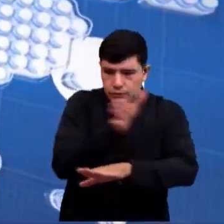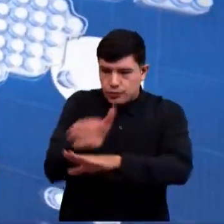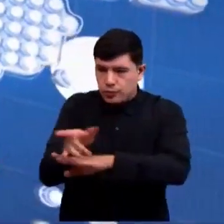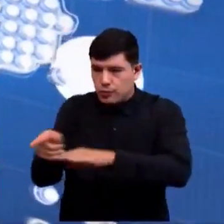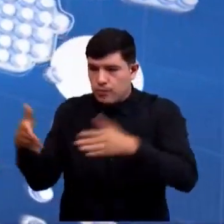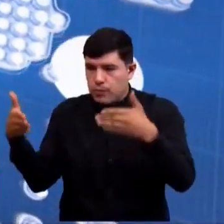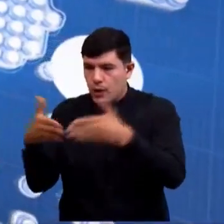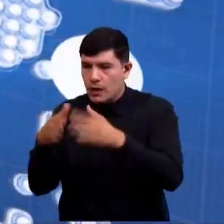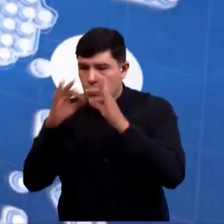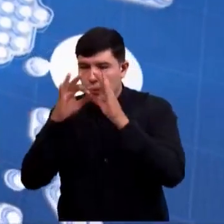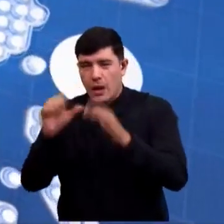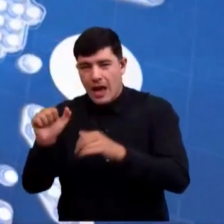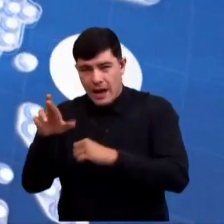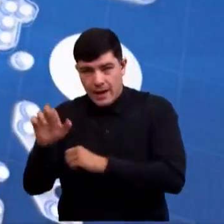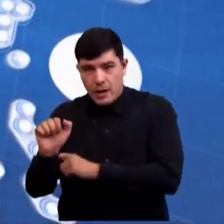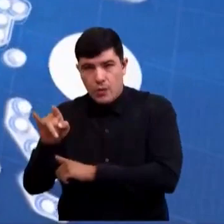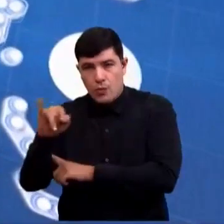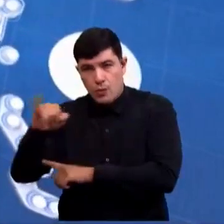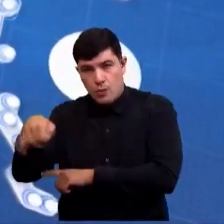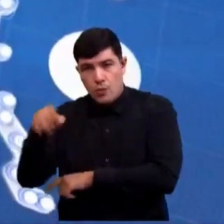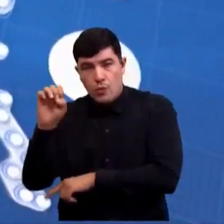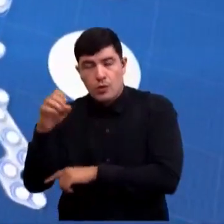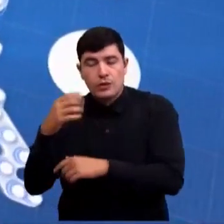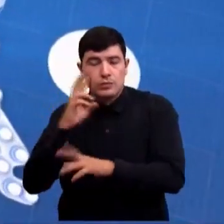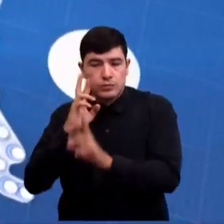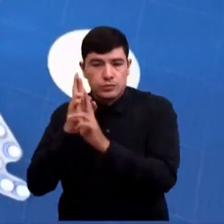3 personas muertas.